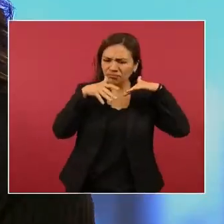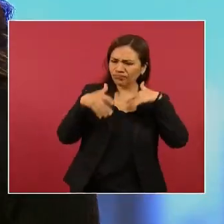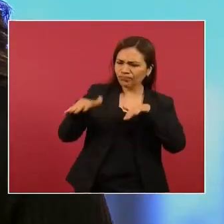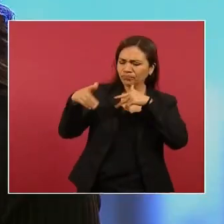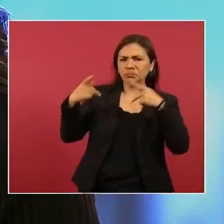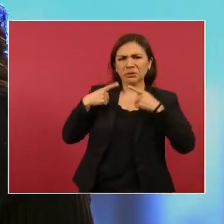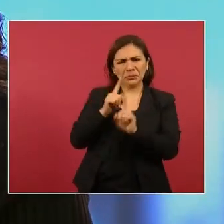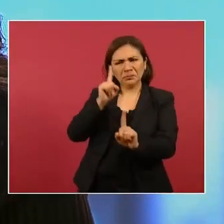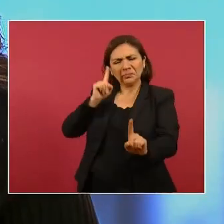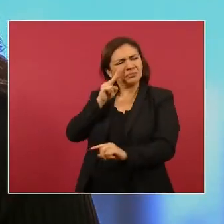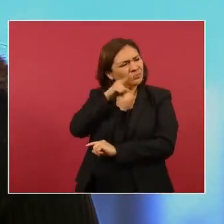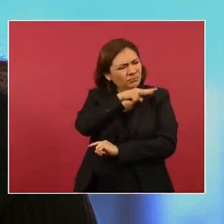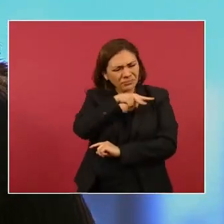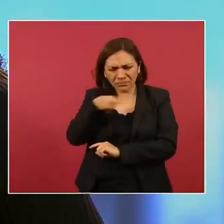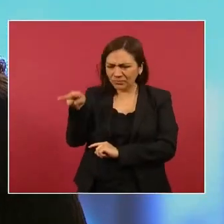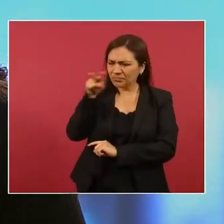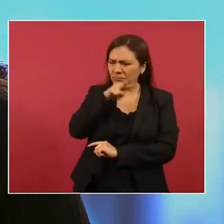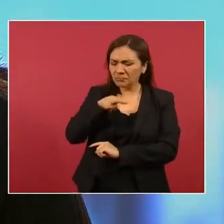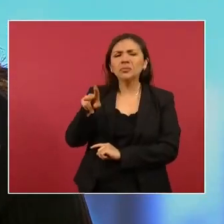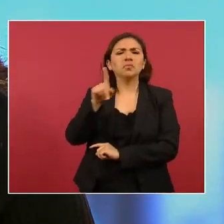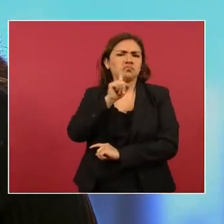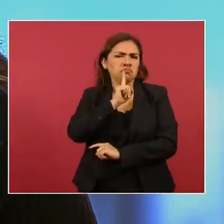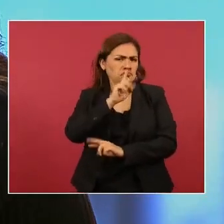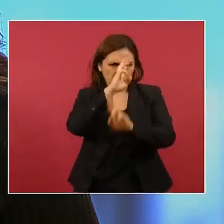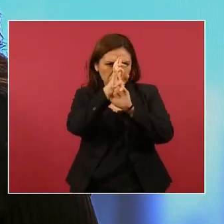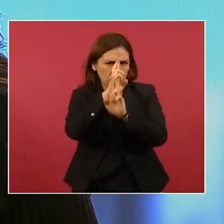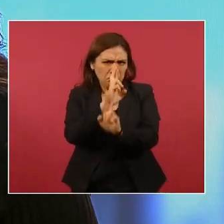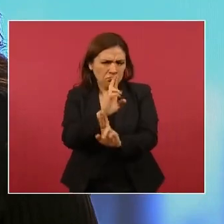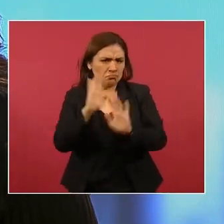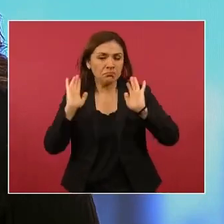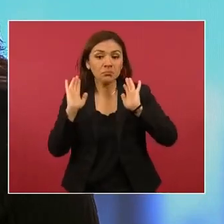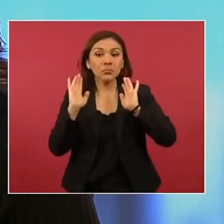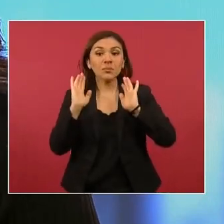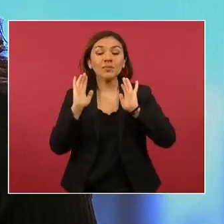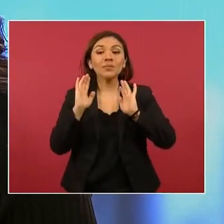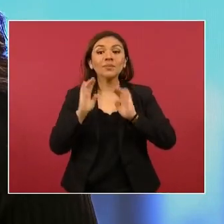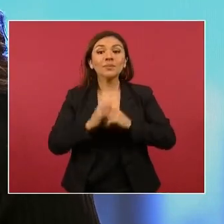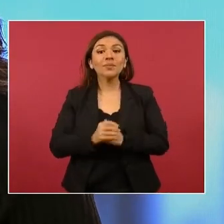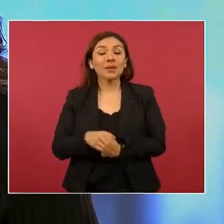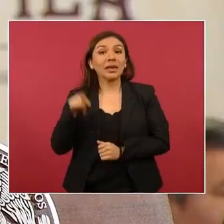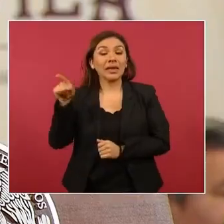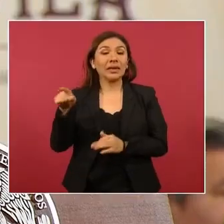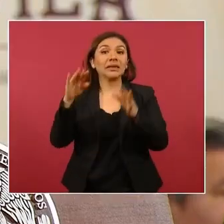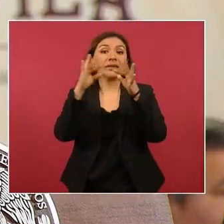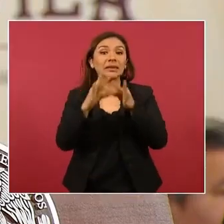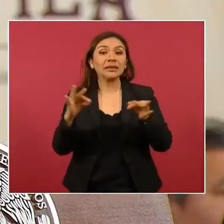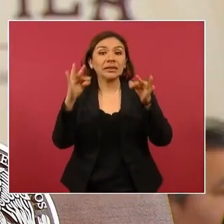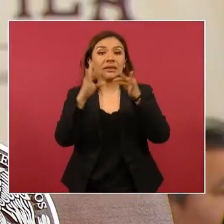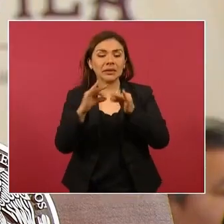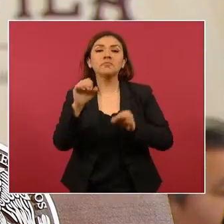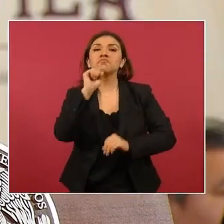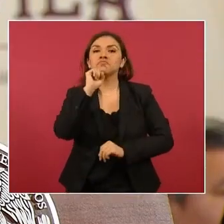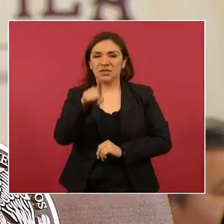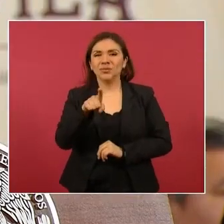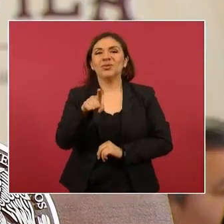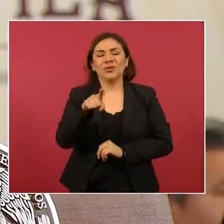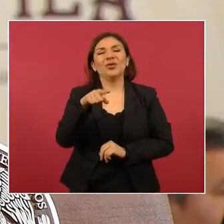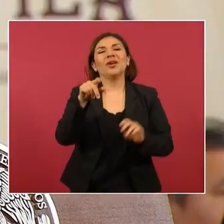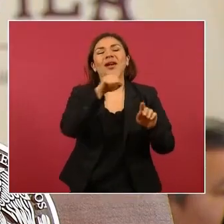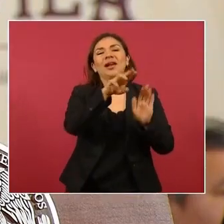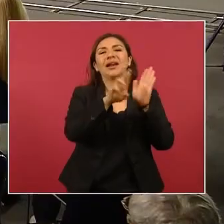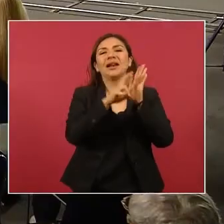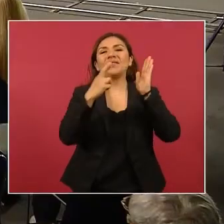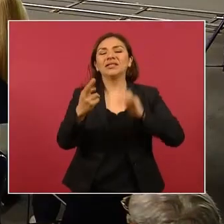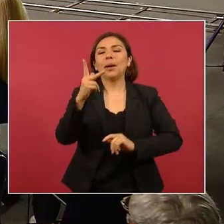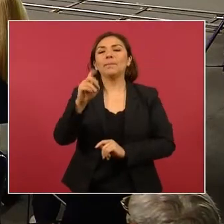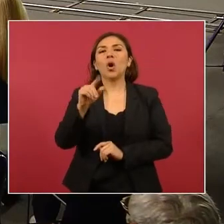lejos, a distancia, con mucho respeto. Y esta declaración fue recogida por la revista